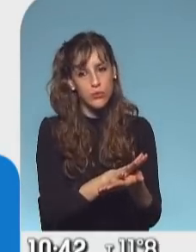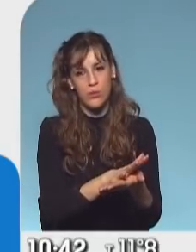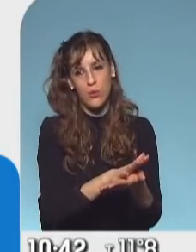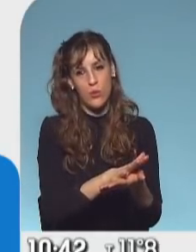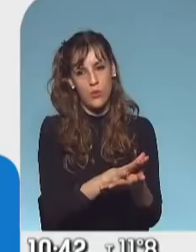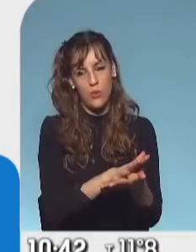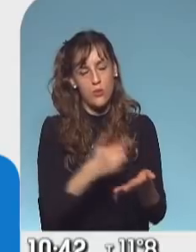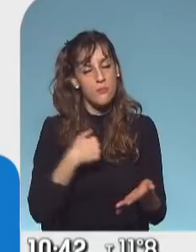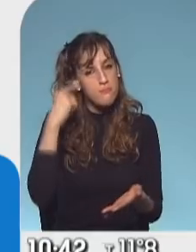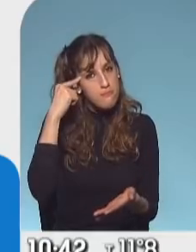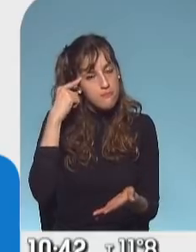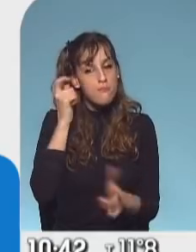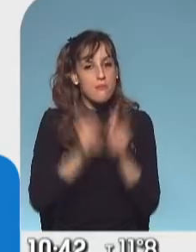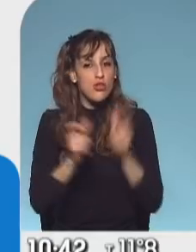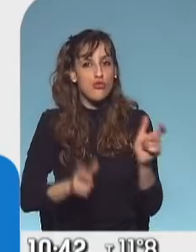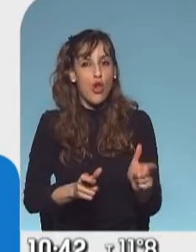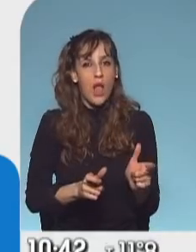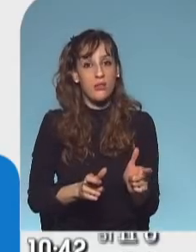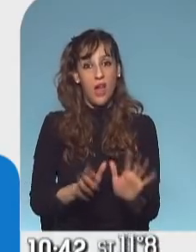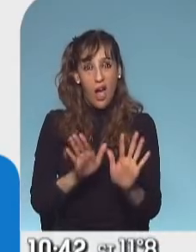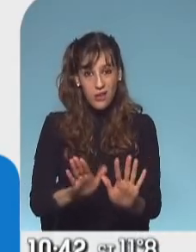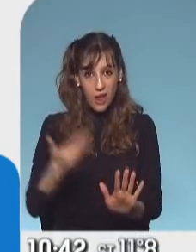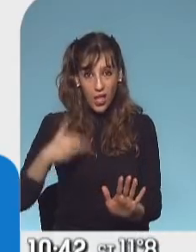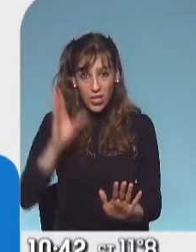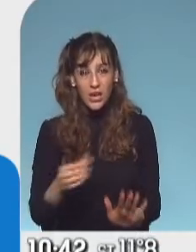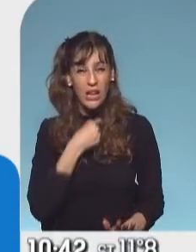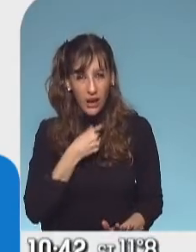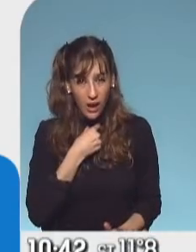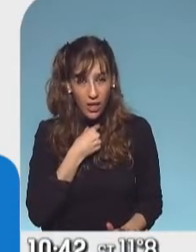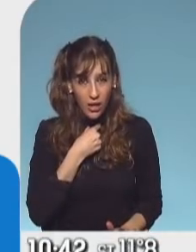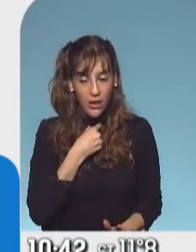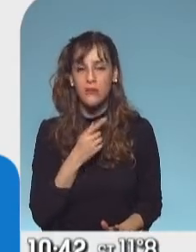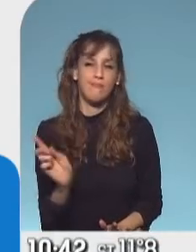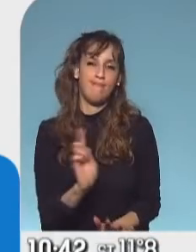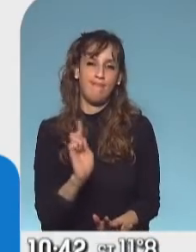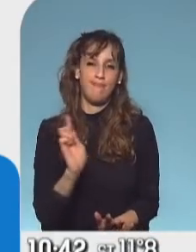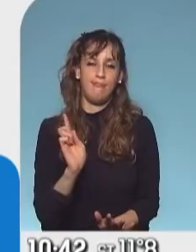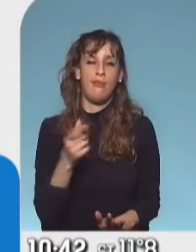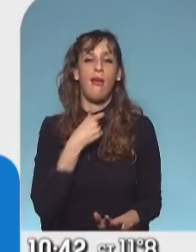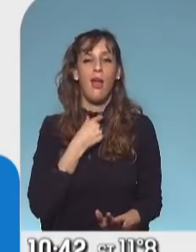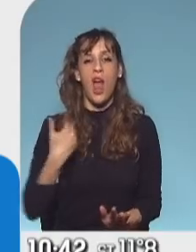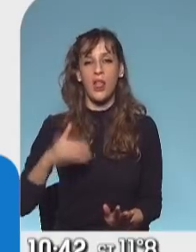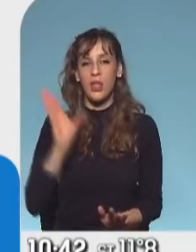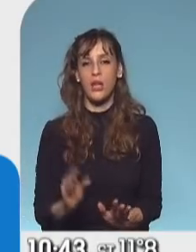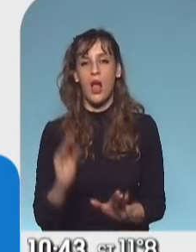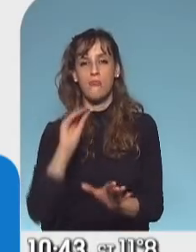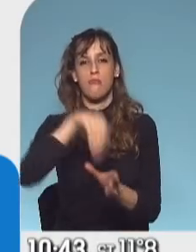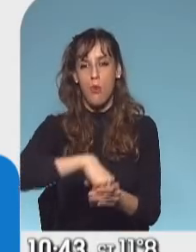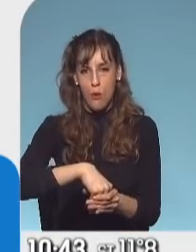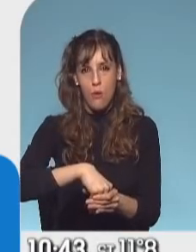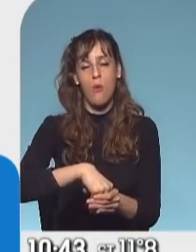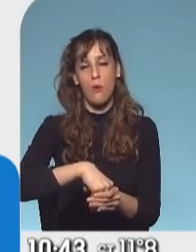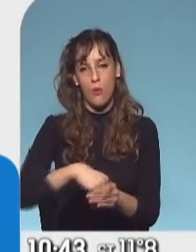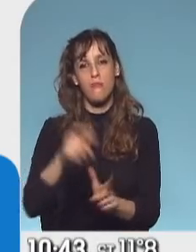Yo creo que todos nosotros no queremos ese país. Queremos un país integrado, queremos un país en el que